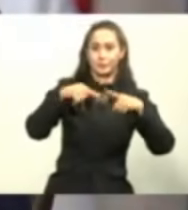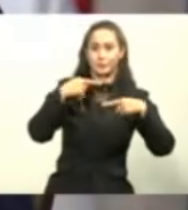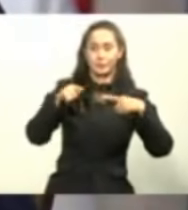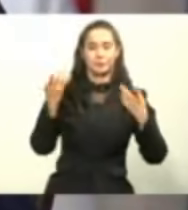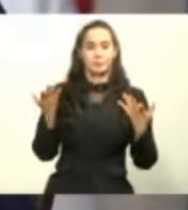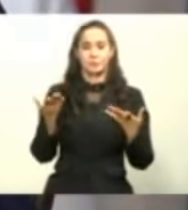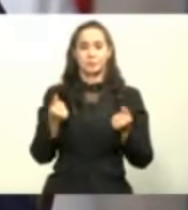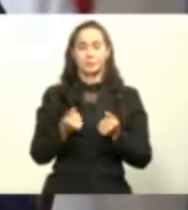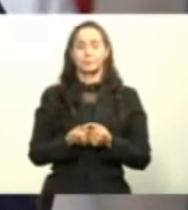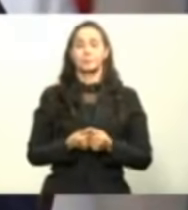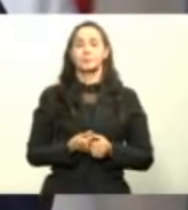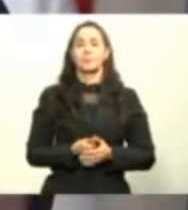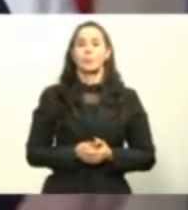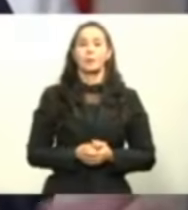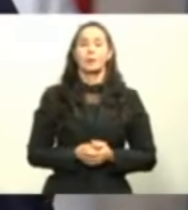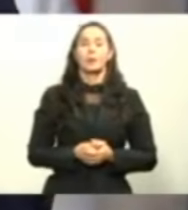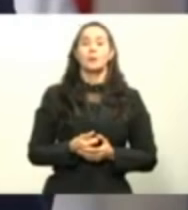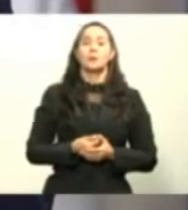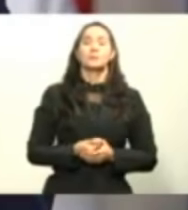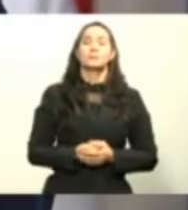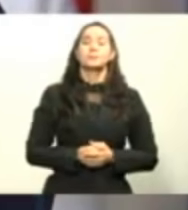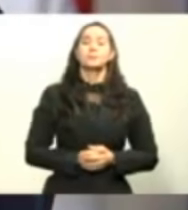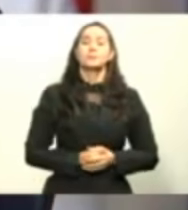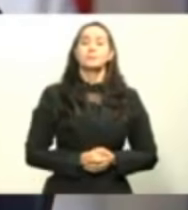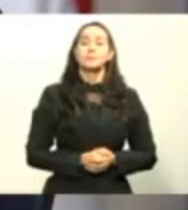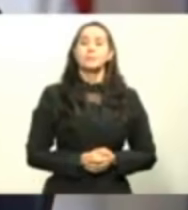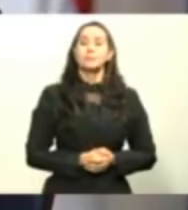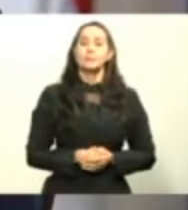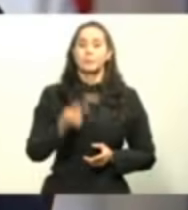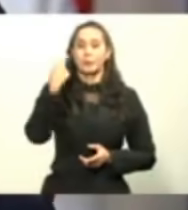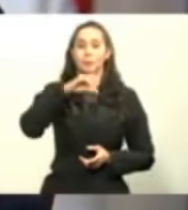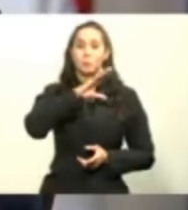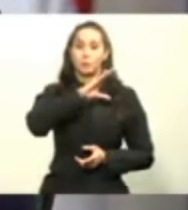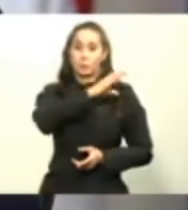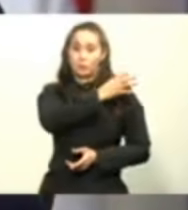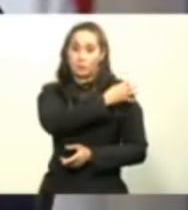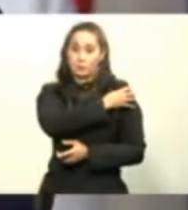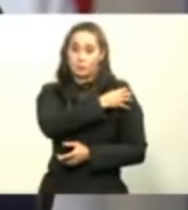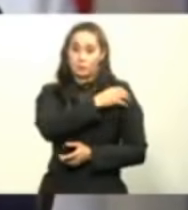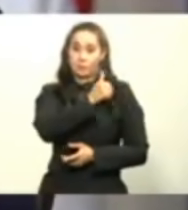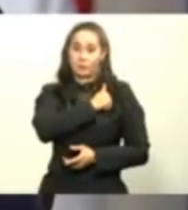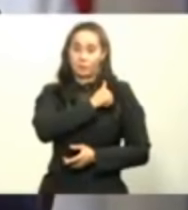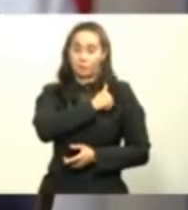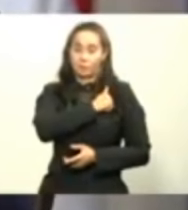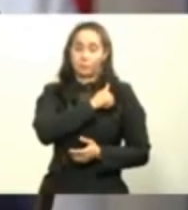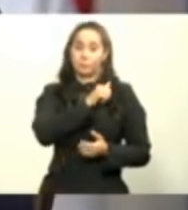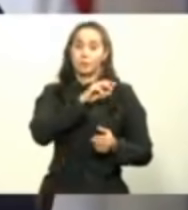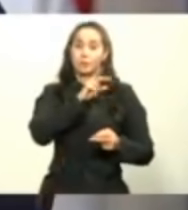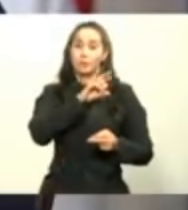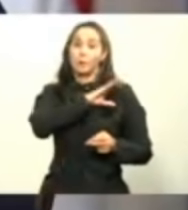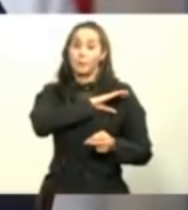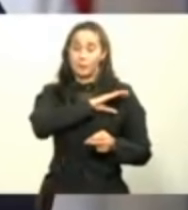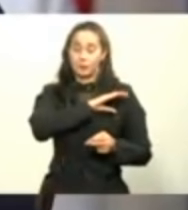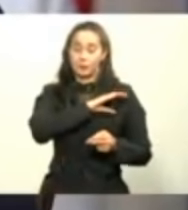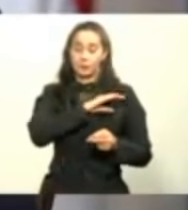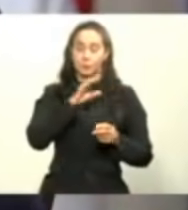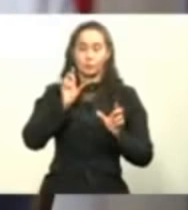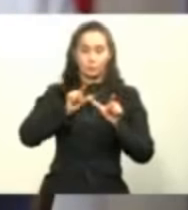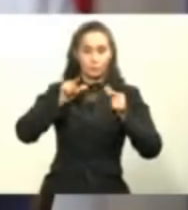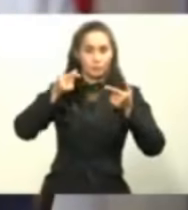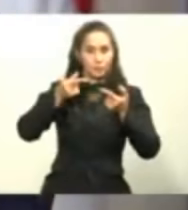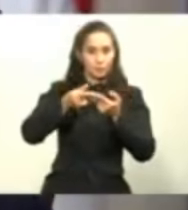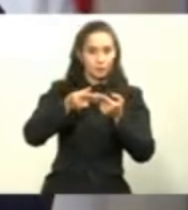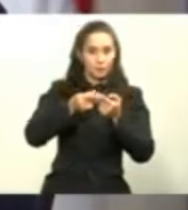lamentables. Y por eso, como dijo el jefe de la policía, ahí se está creando una comisión conjunta para atender y